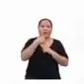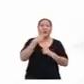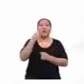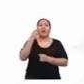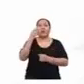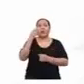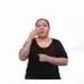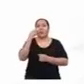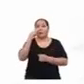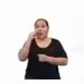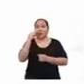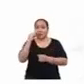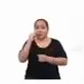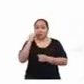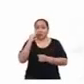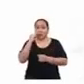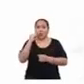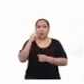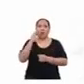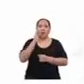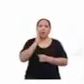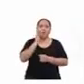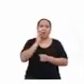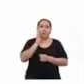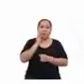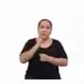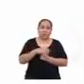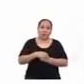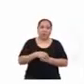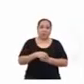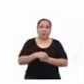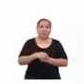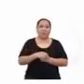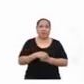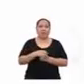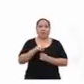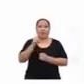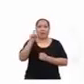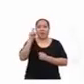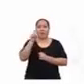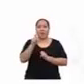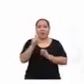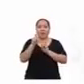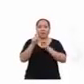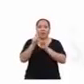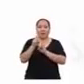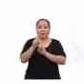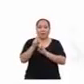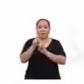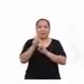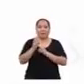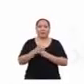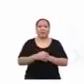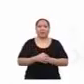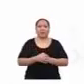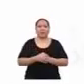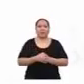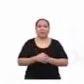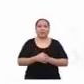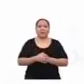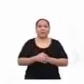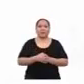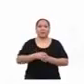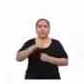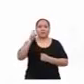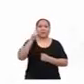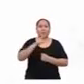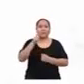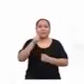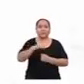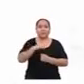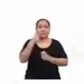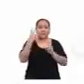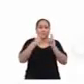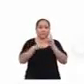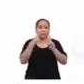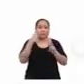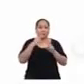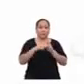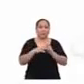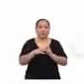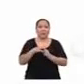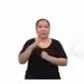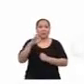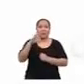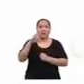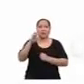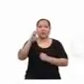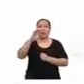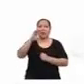minúscula, sub y minúscula, que vienen a ser los valores de la variable. ¿Es necesario calcular la frecuencia